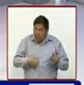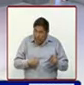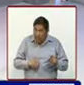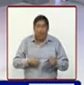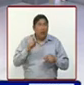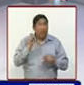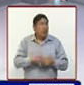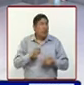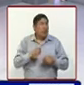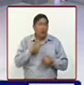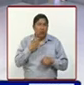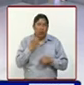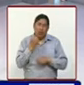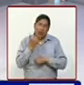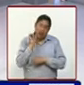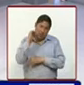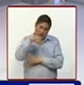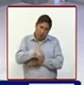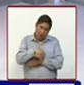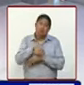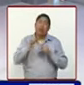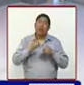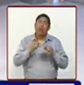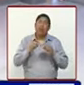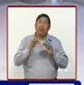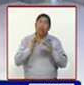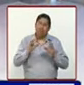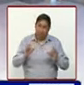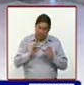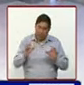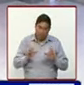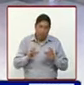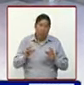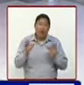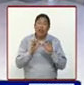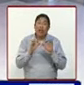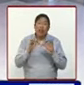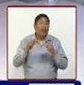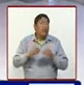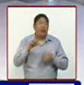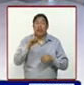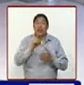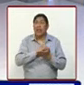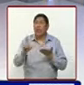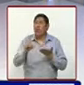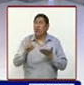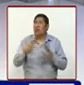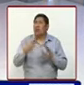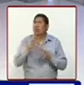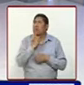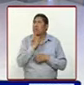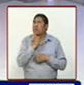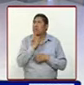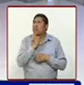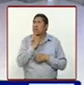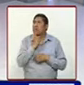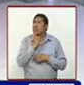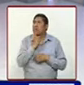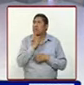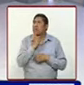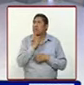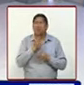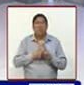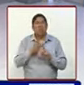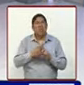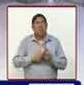tienen que haber pasado noche anterior en esa vivienda para ser censados. El censo de derecho tiene un lapso aproximado de semanas, un